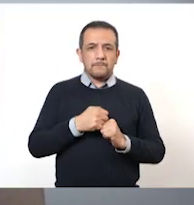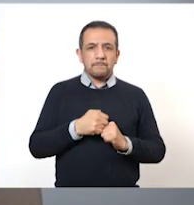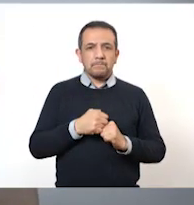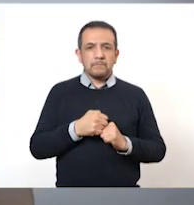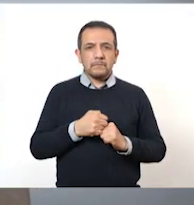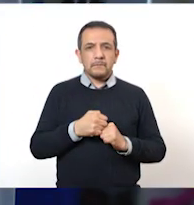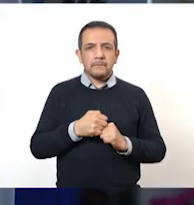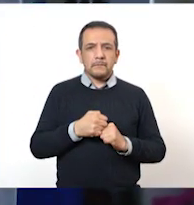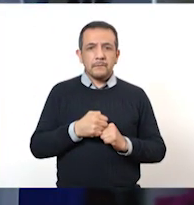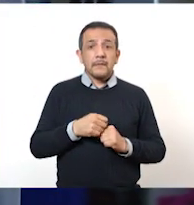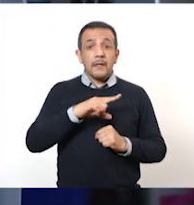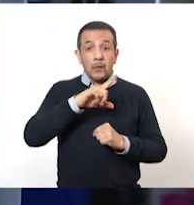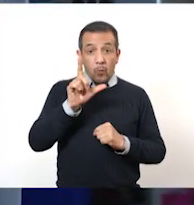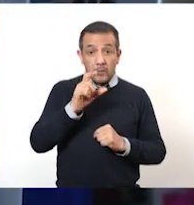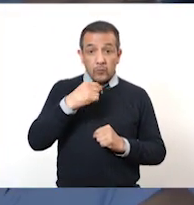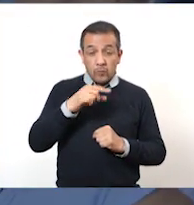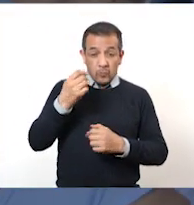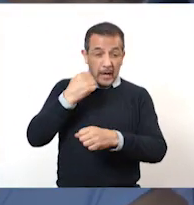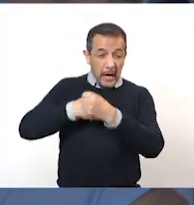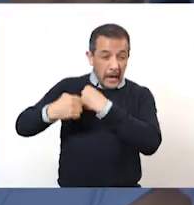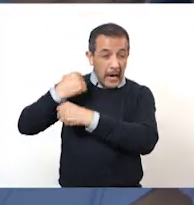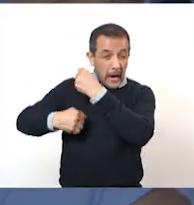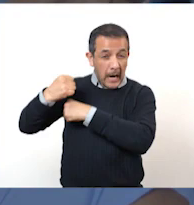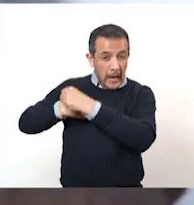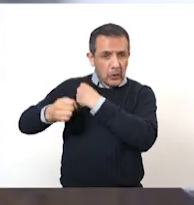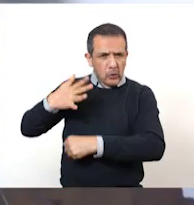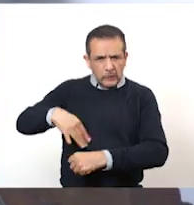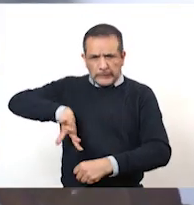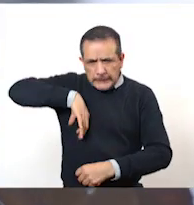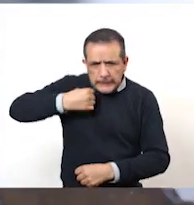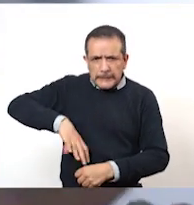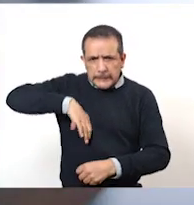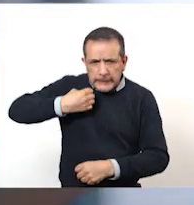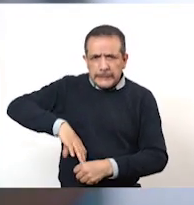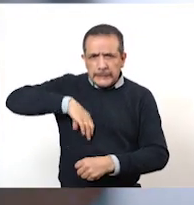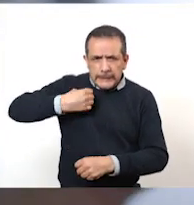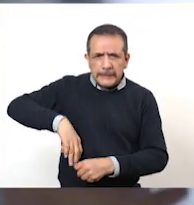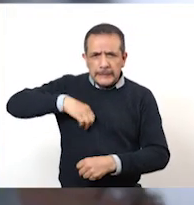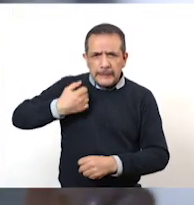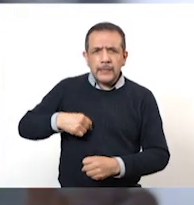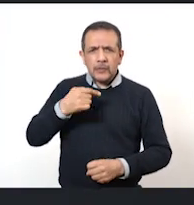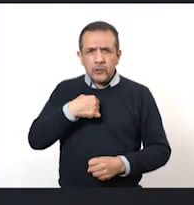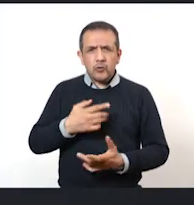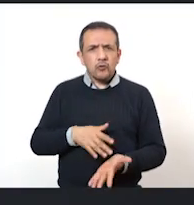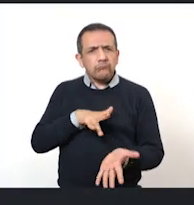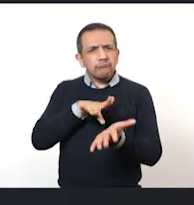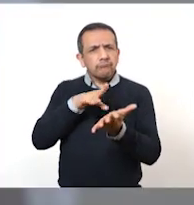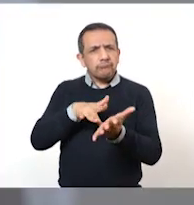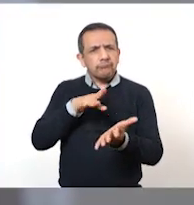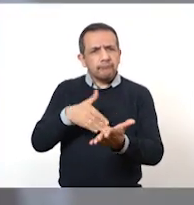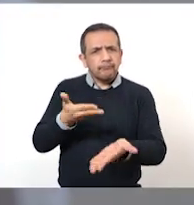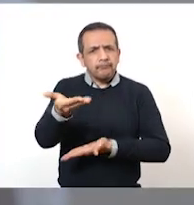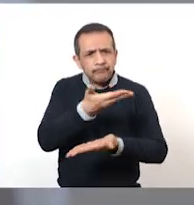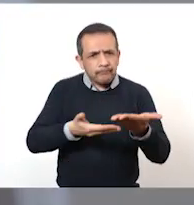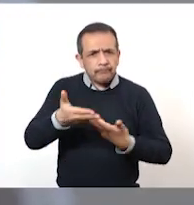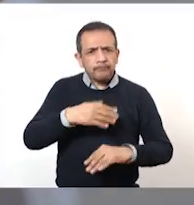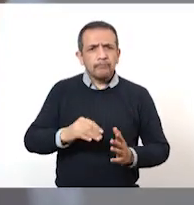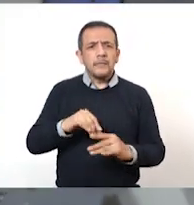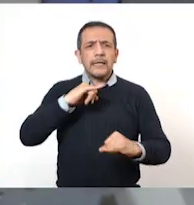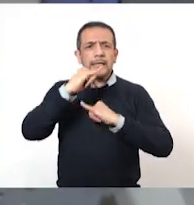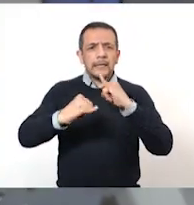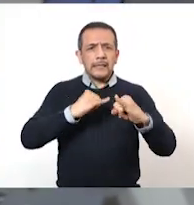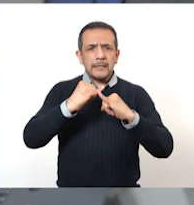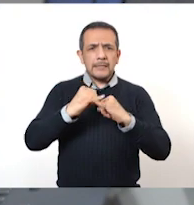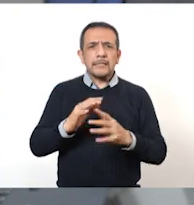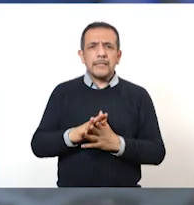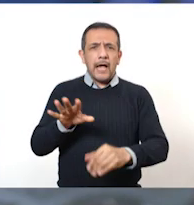estudiar física médica. Después de muchos años, mi esfuerzo y mi estudio me llevaron a colaborar en el Organismo Internacional